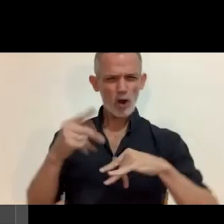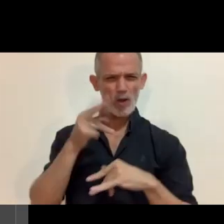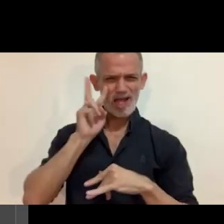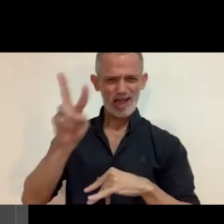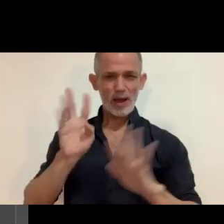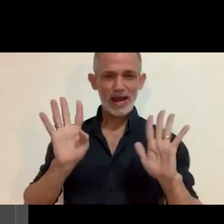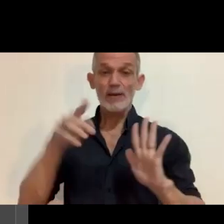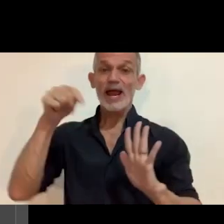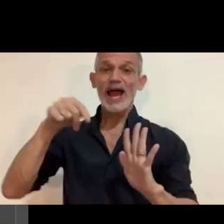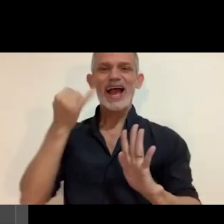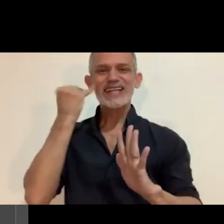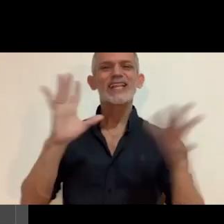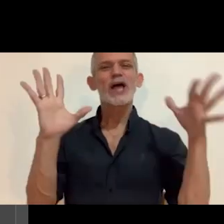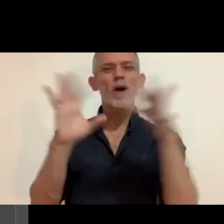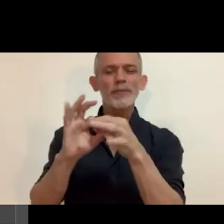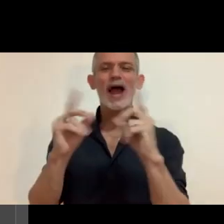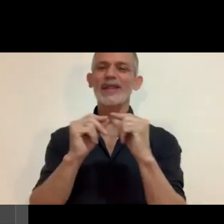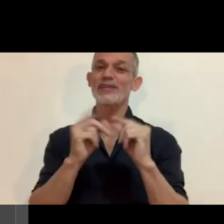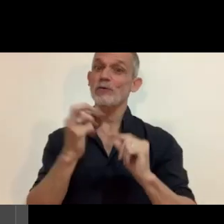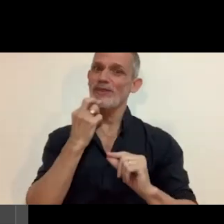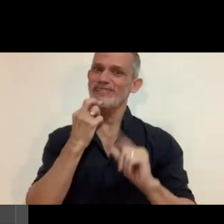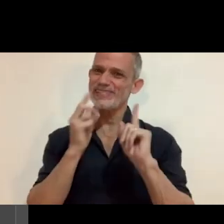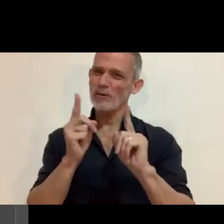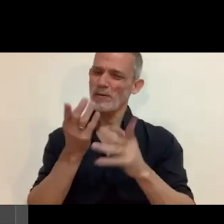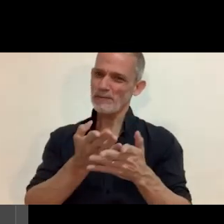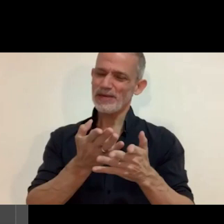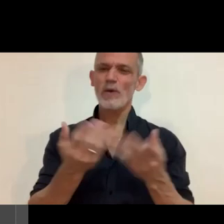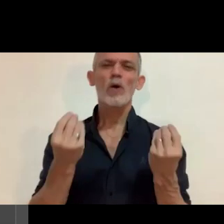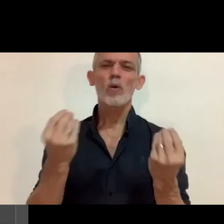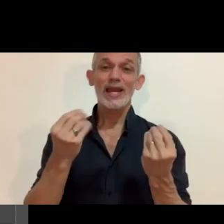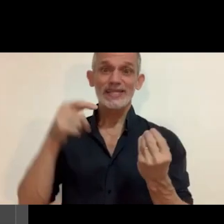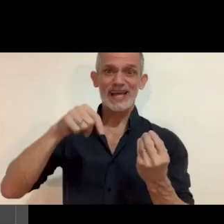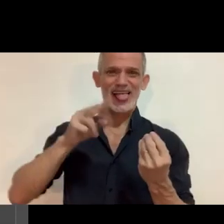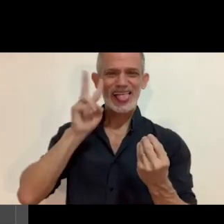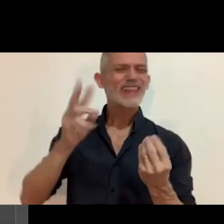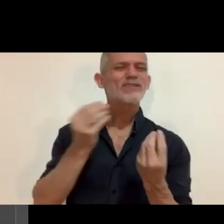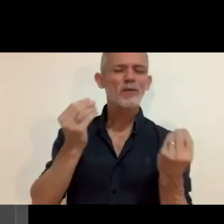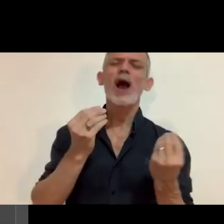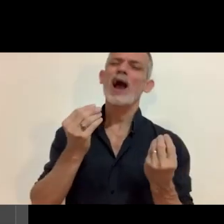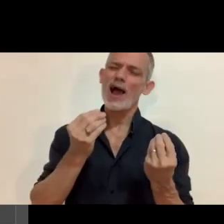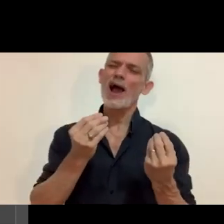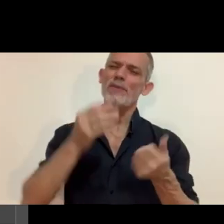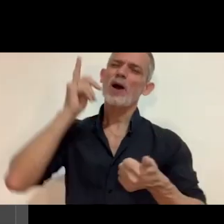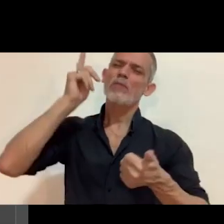acá está la relación con el artículo 19, y esto se dio en bastantes fallos que yo he tenido